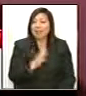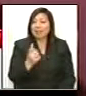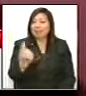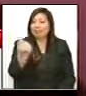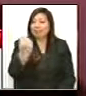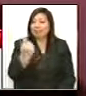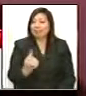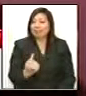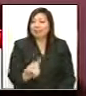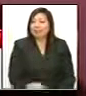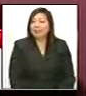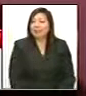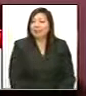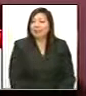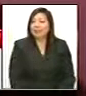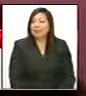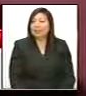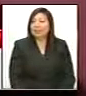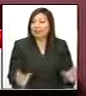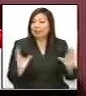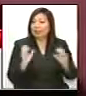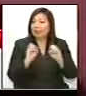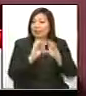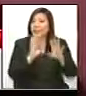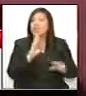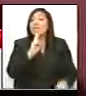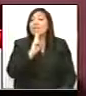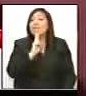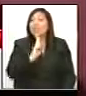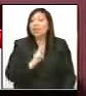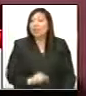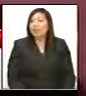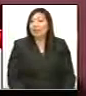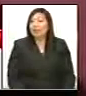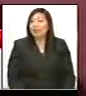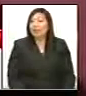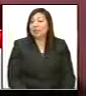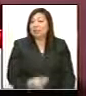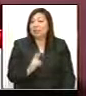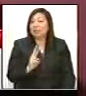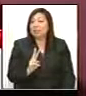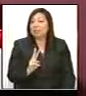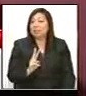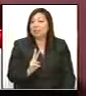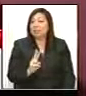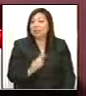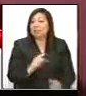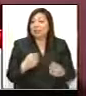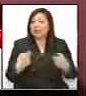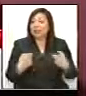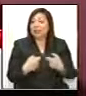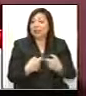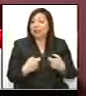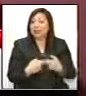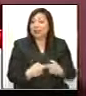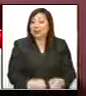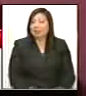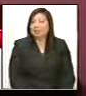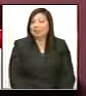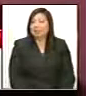presencia. El Congreso anoche se iluminó de rojo. No sé si lo pudieron ver, lo he puesto por todas las redes. Ahí